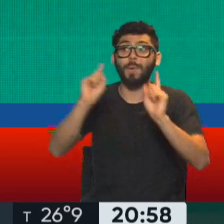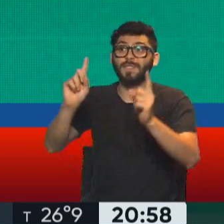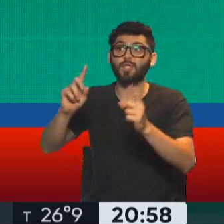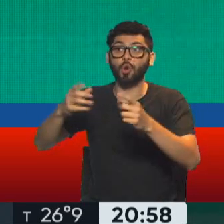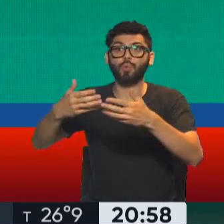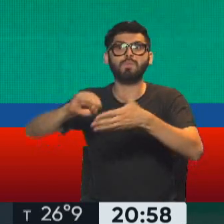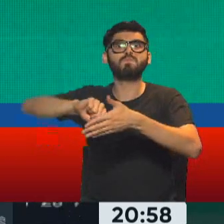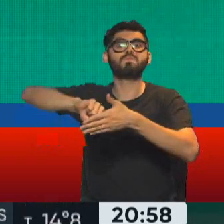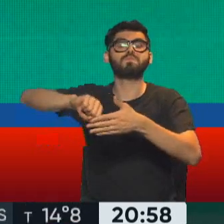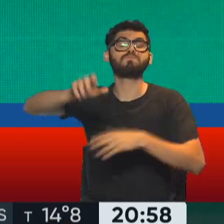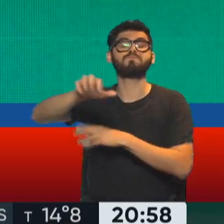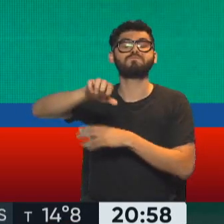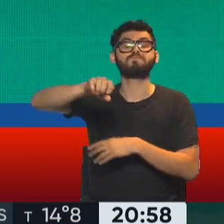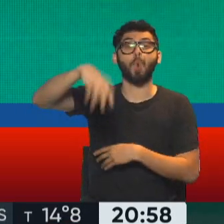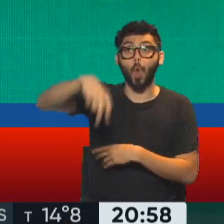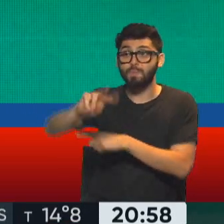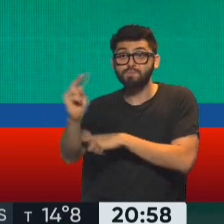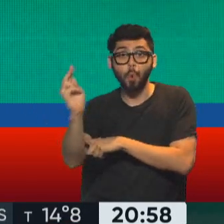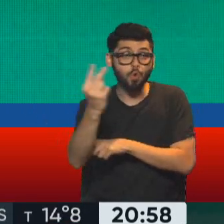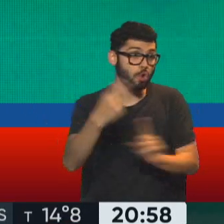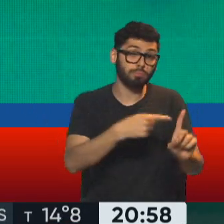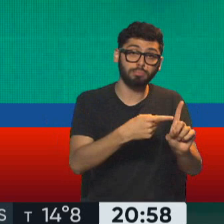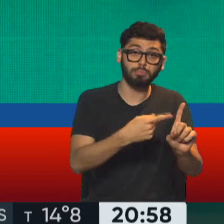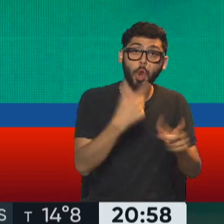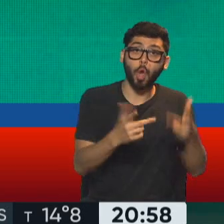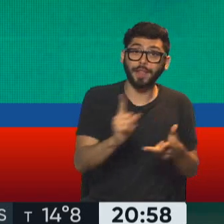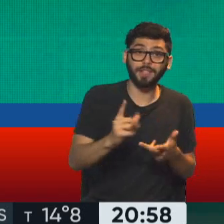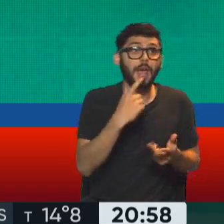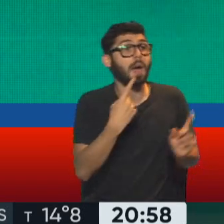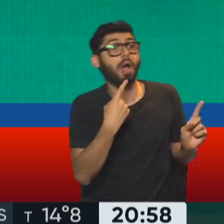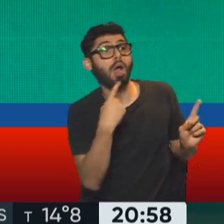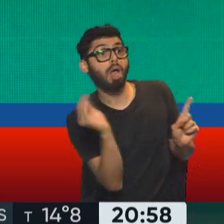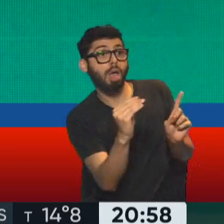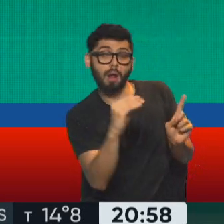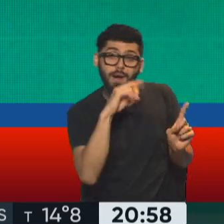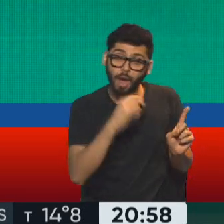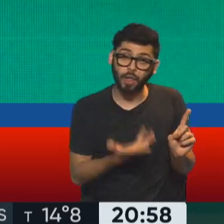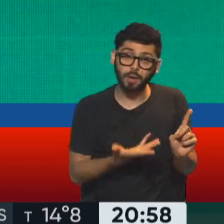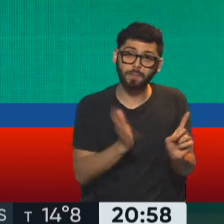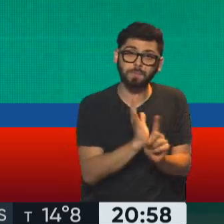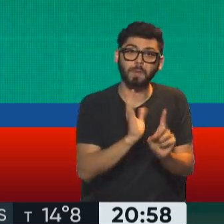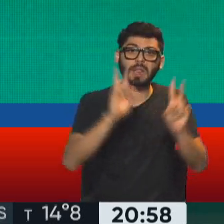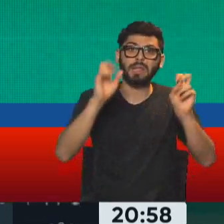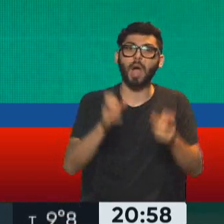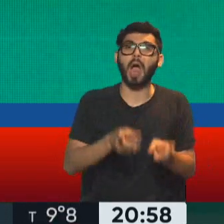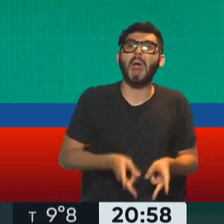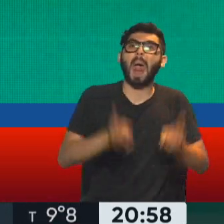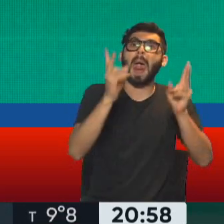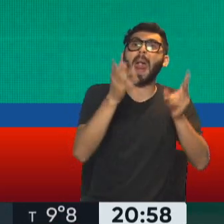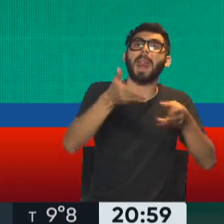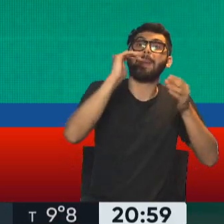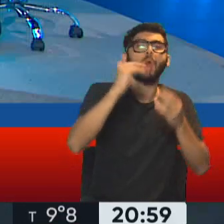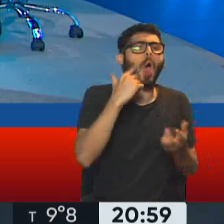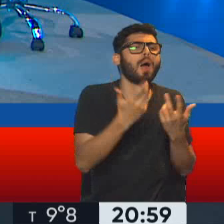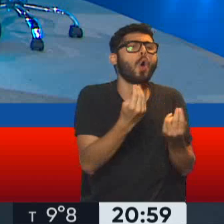murieron en Morón. Porque se entiende que la política desde otra manera, o nadie la acosa por la cuestión del departamento, que tampoco pudo